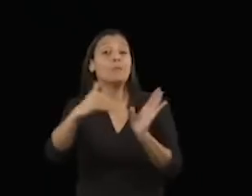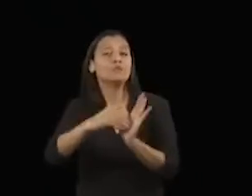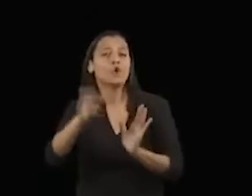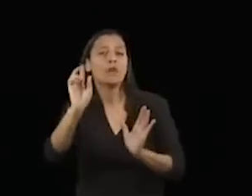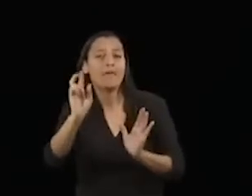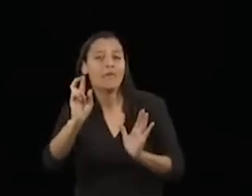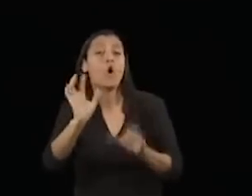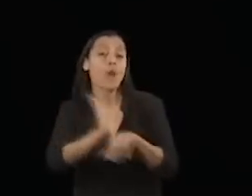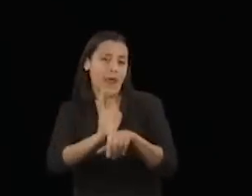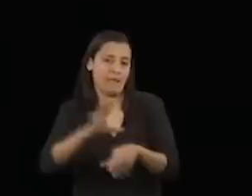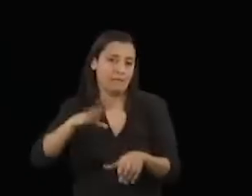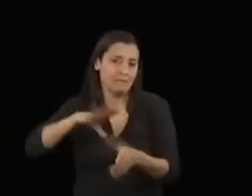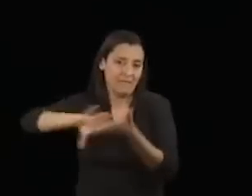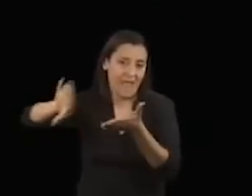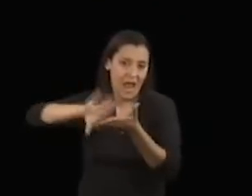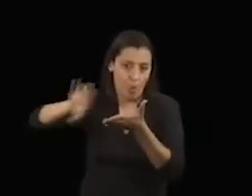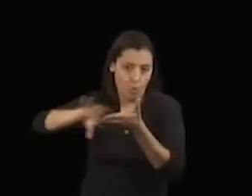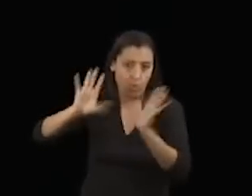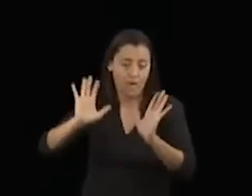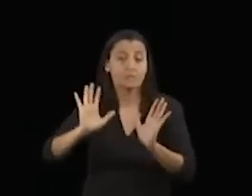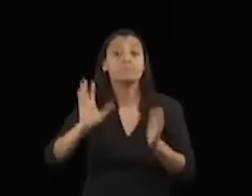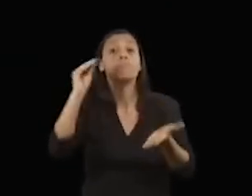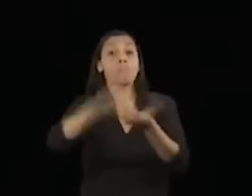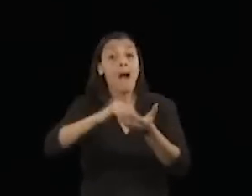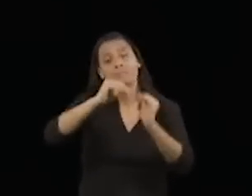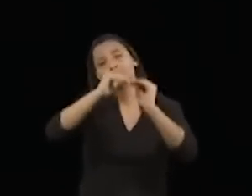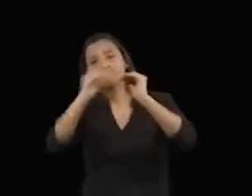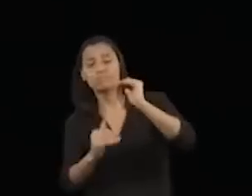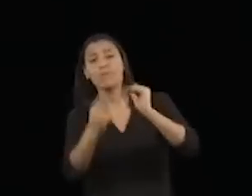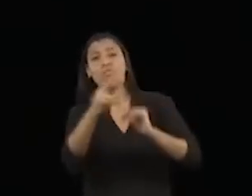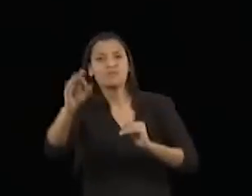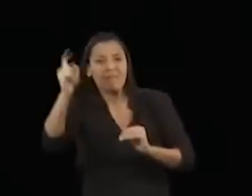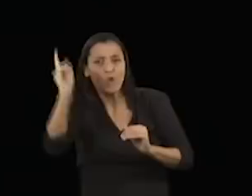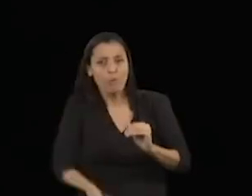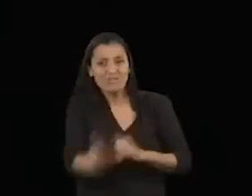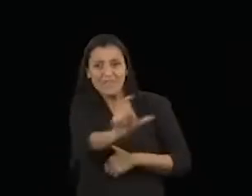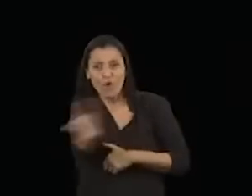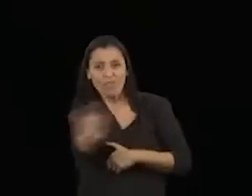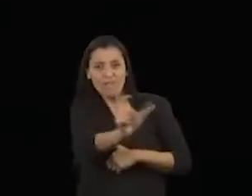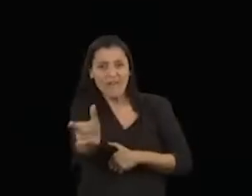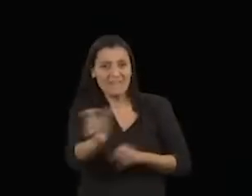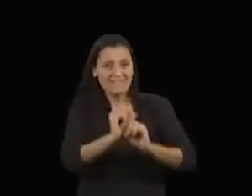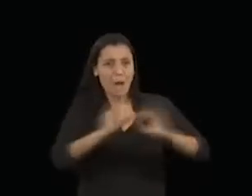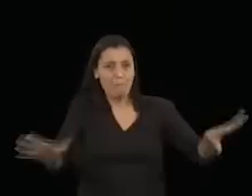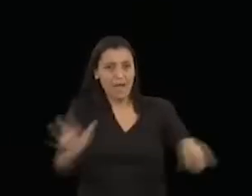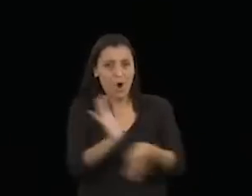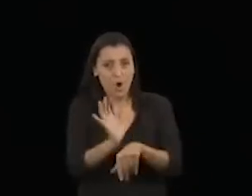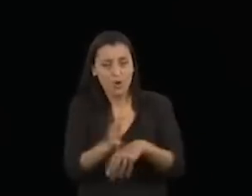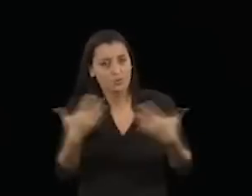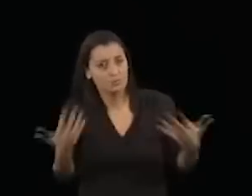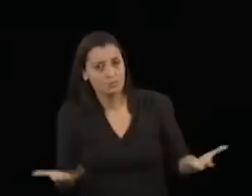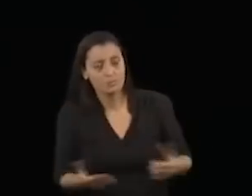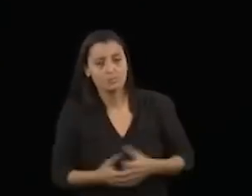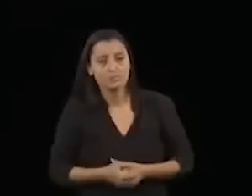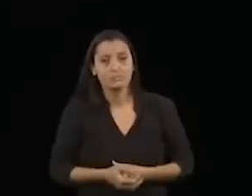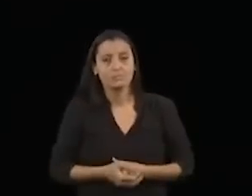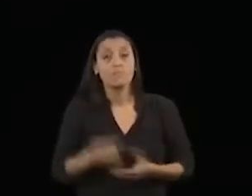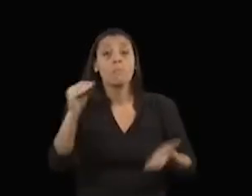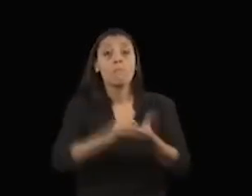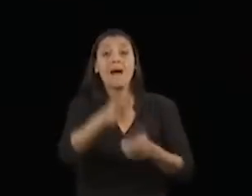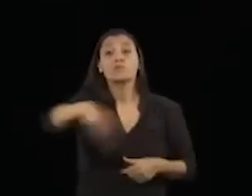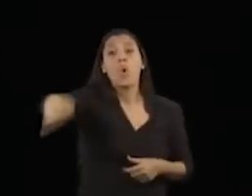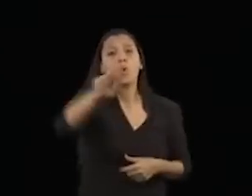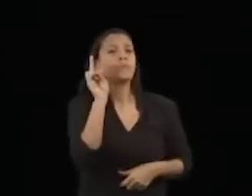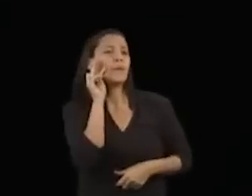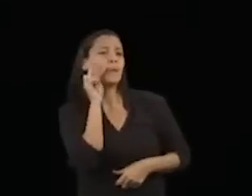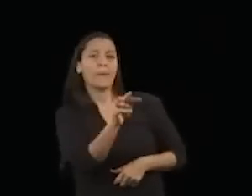dólares negativos, con una brecha del 200%. Además, si ustedes miran cómo